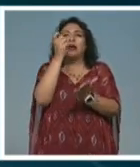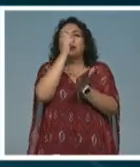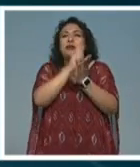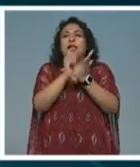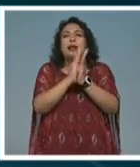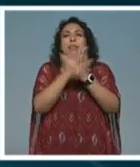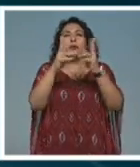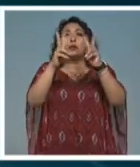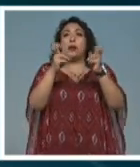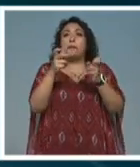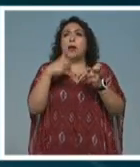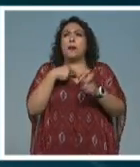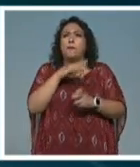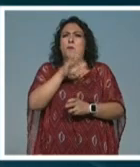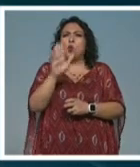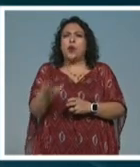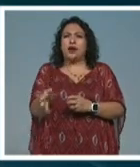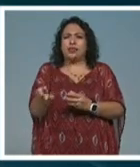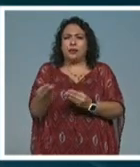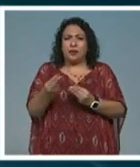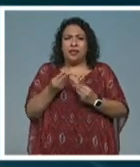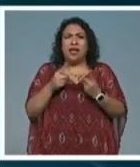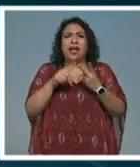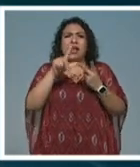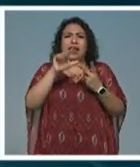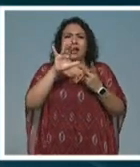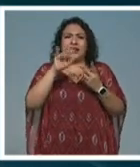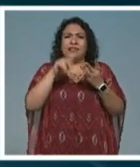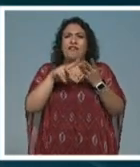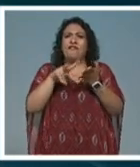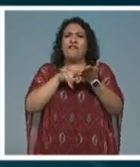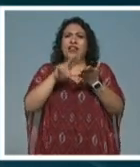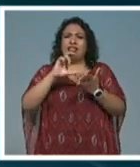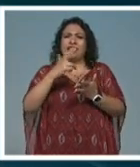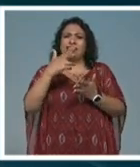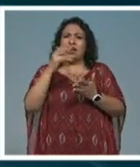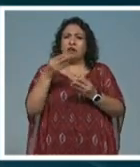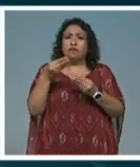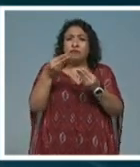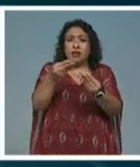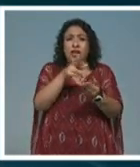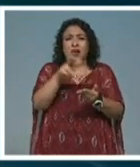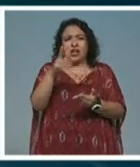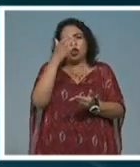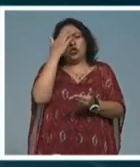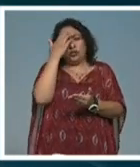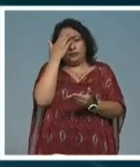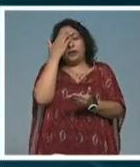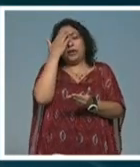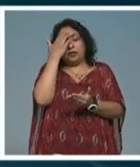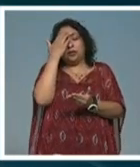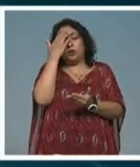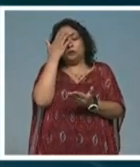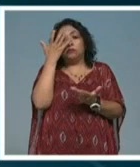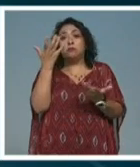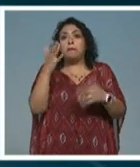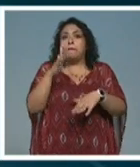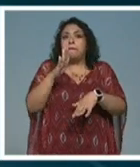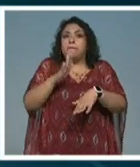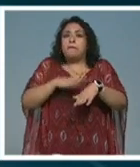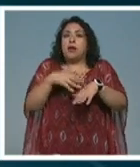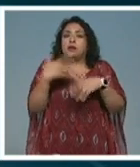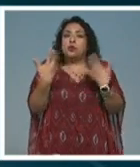como La muerte me da, La castañeda y Verde Shanghai, se le ha otorgado uno de los reconocimientos que